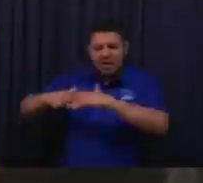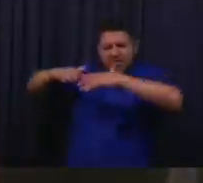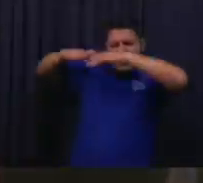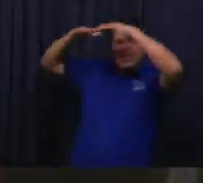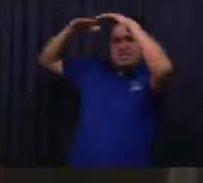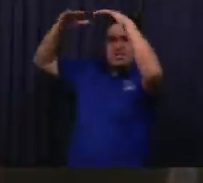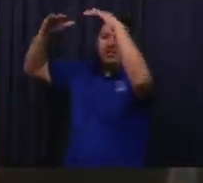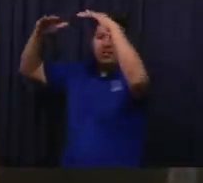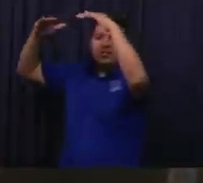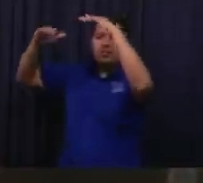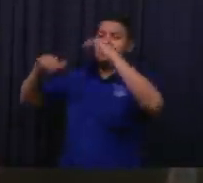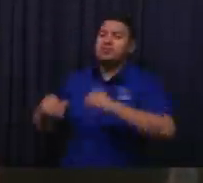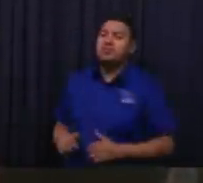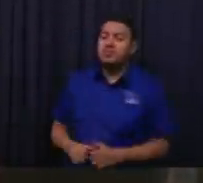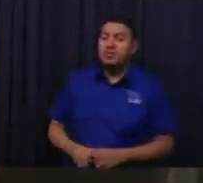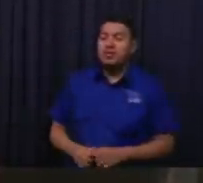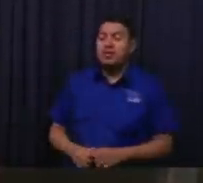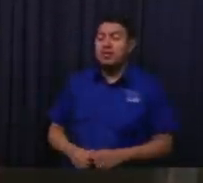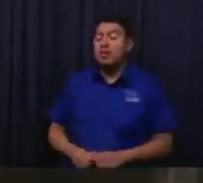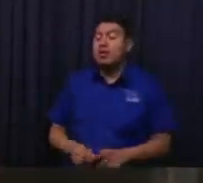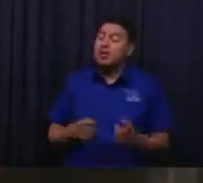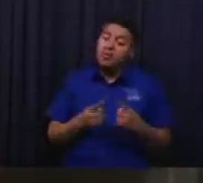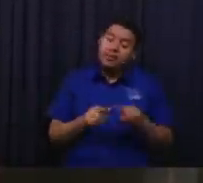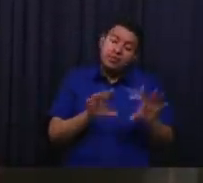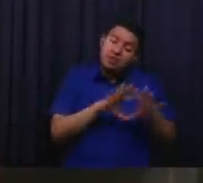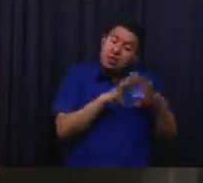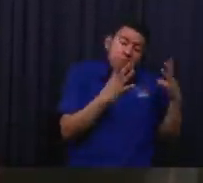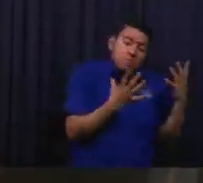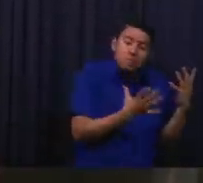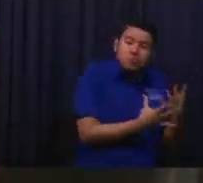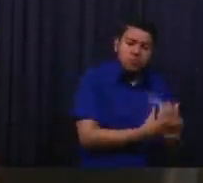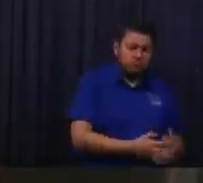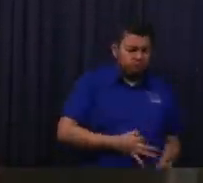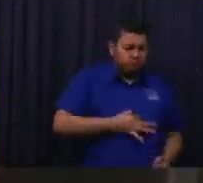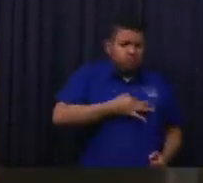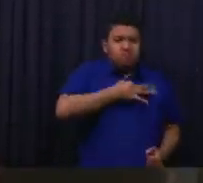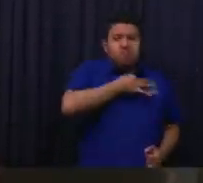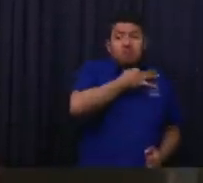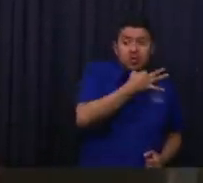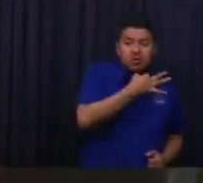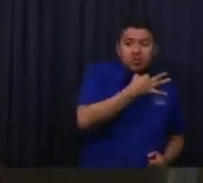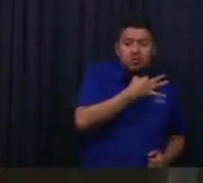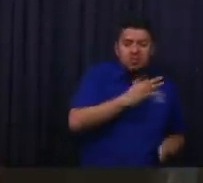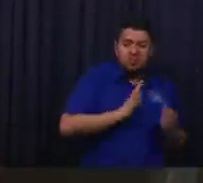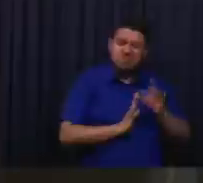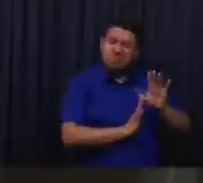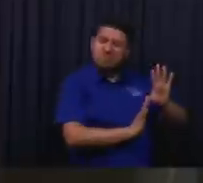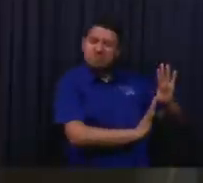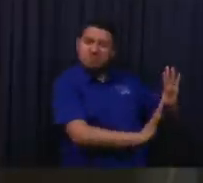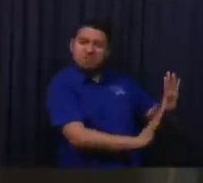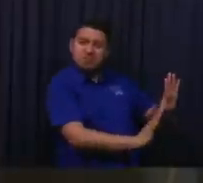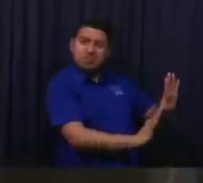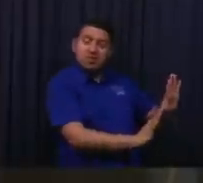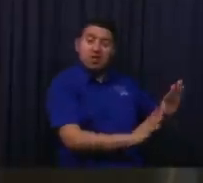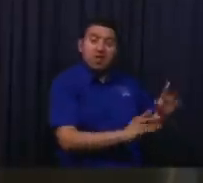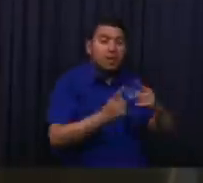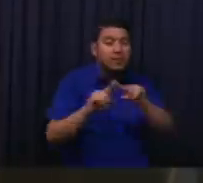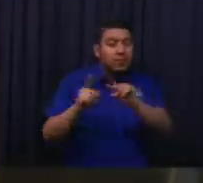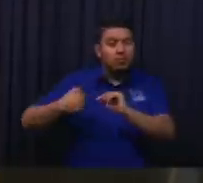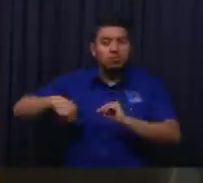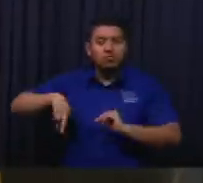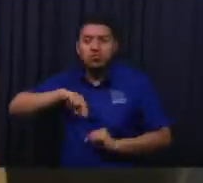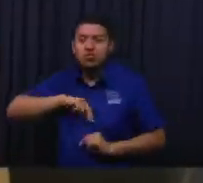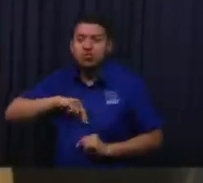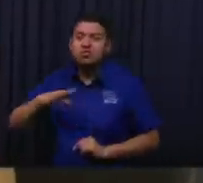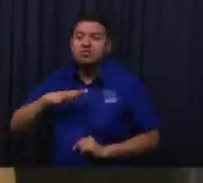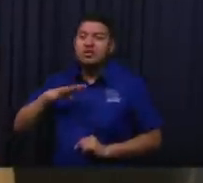va a preceder a la caída, la altivez va a preceder a la caída, así de la misma manera, en el punto de